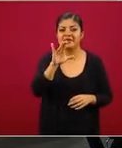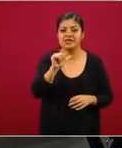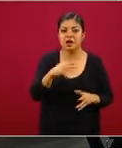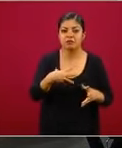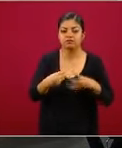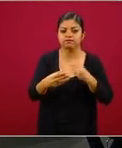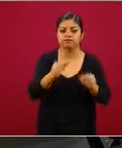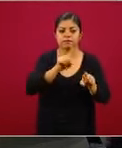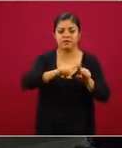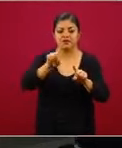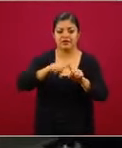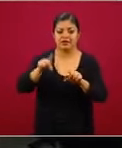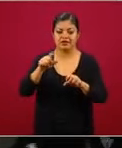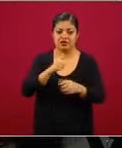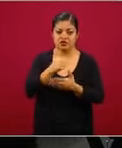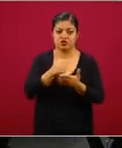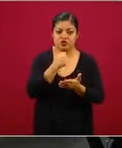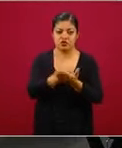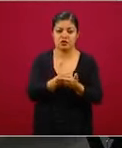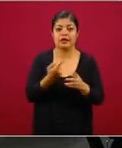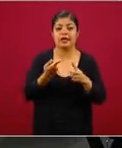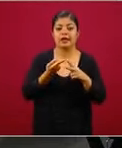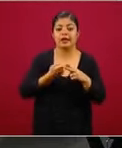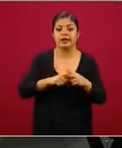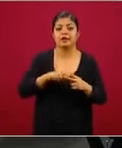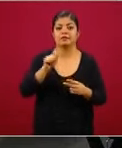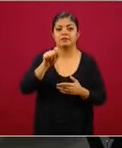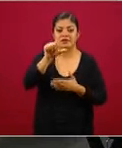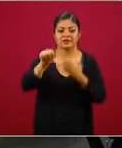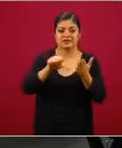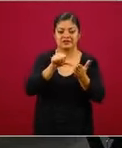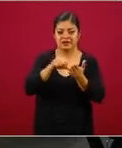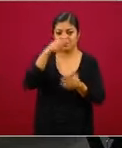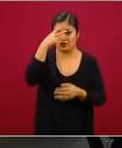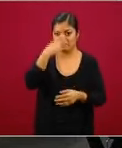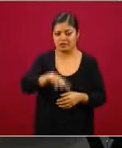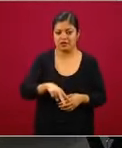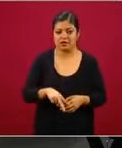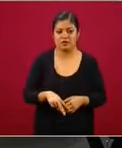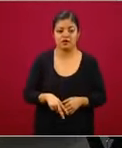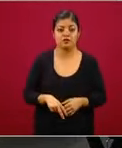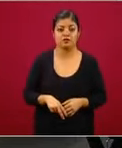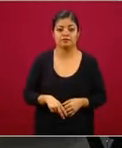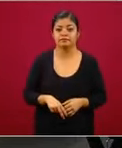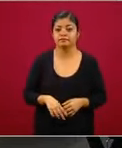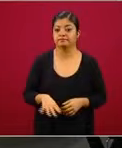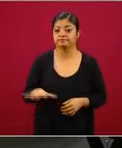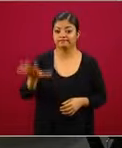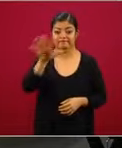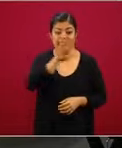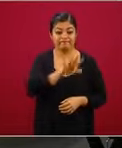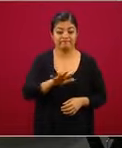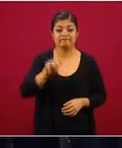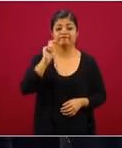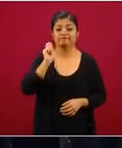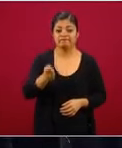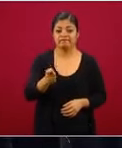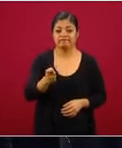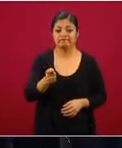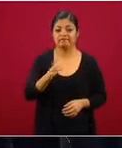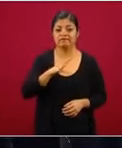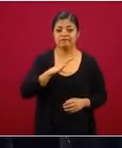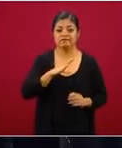distintas ciudades. Empezamos con el Valle de México. En todos los casos, lo que verán es en